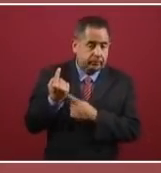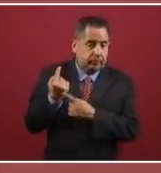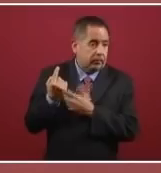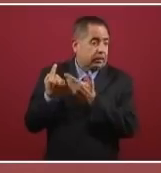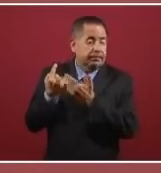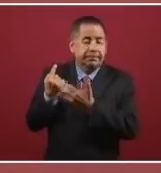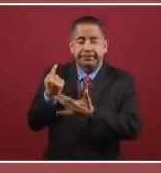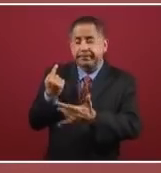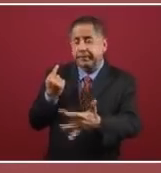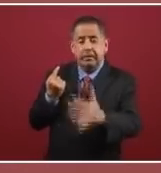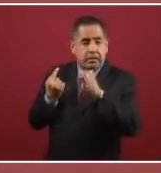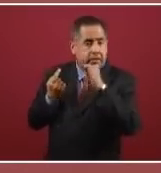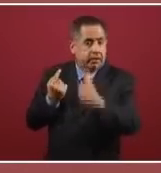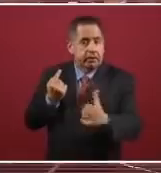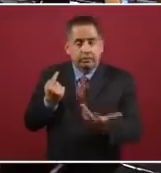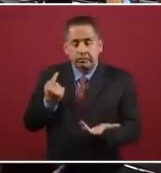expresidente.